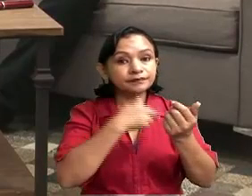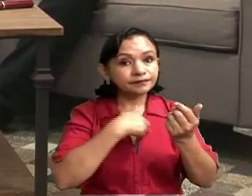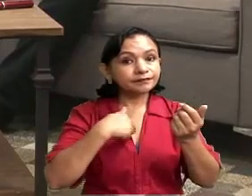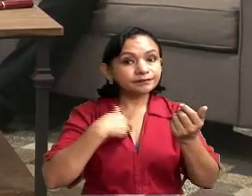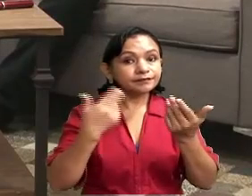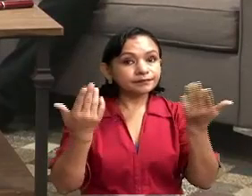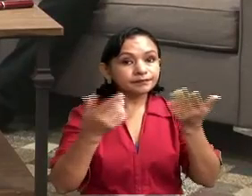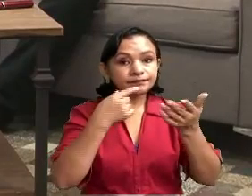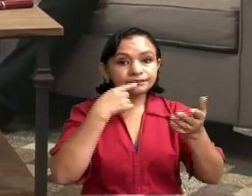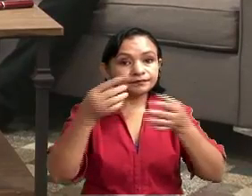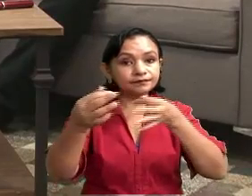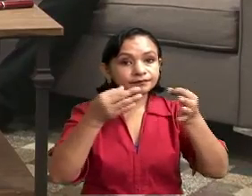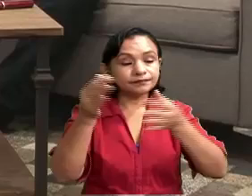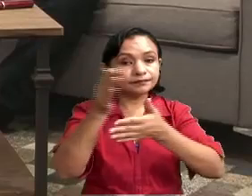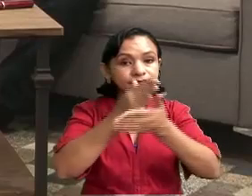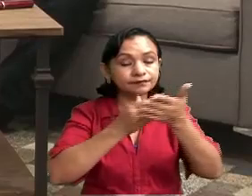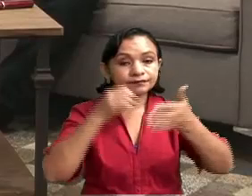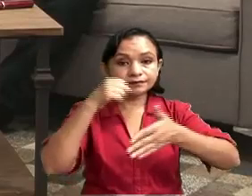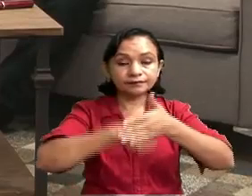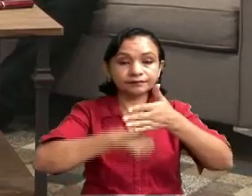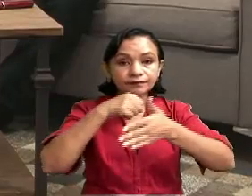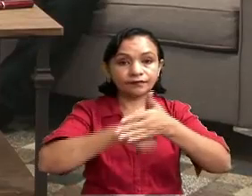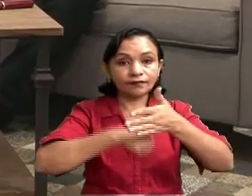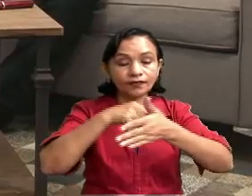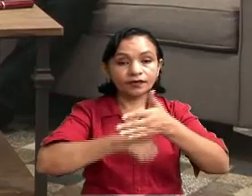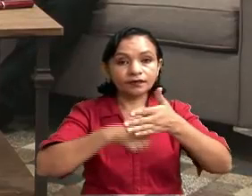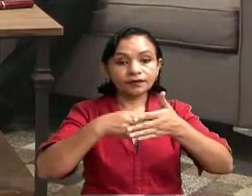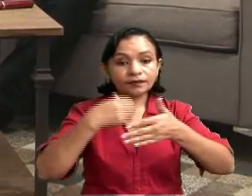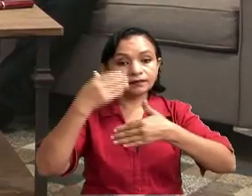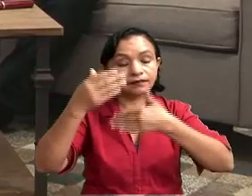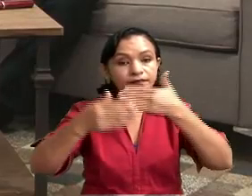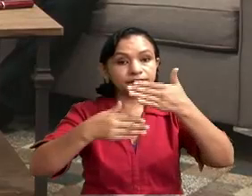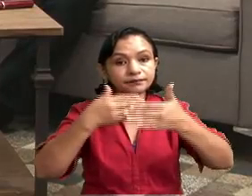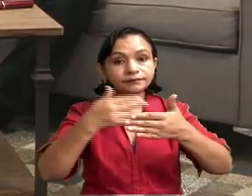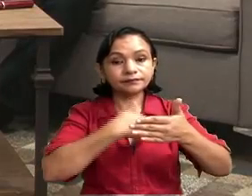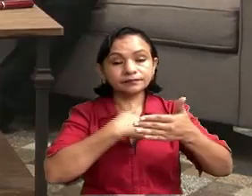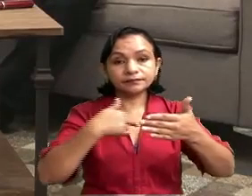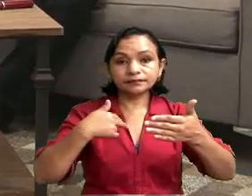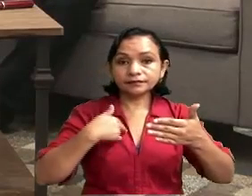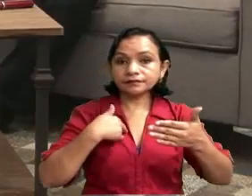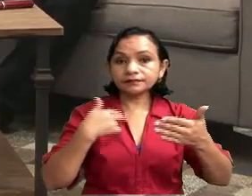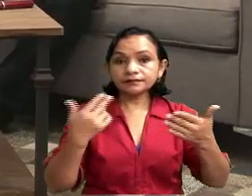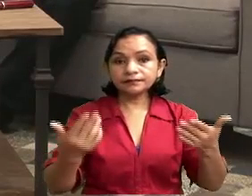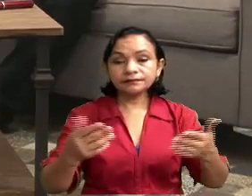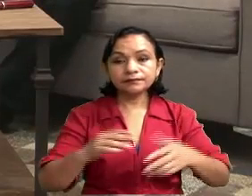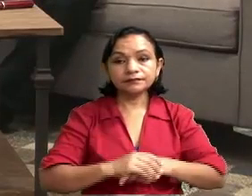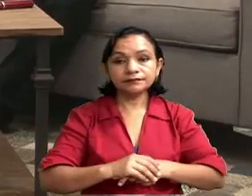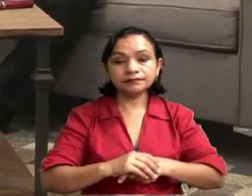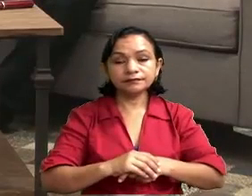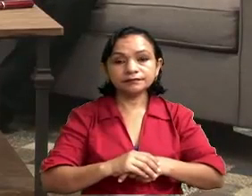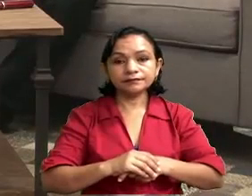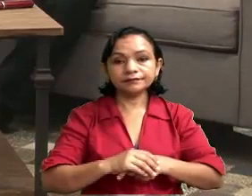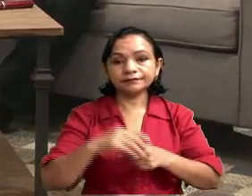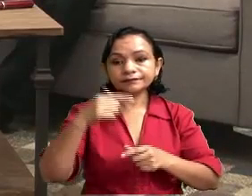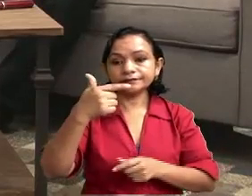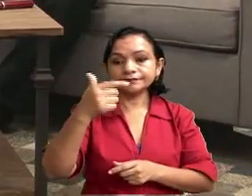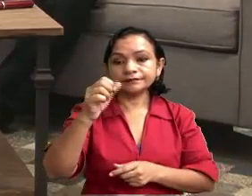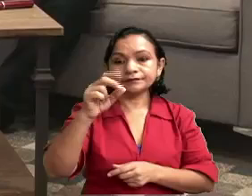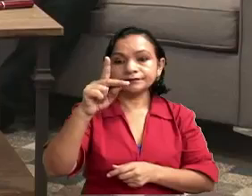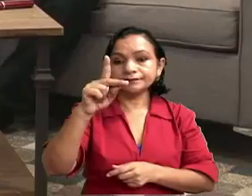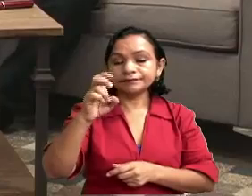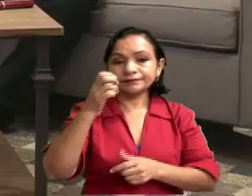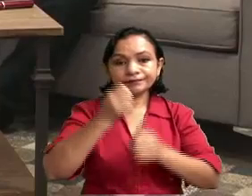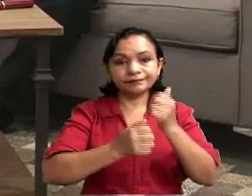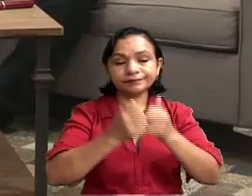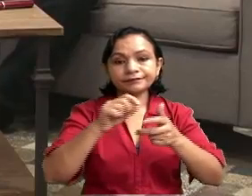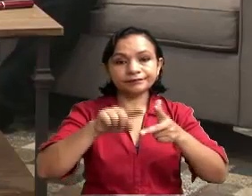Te voy a mencionar algunos de los esfuerzos que hemos venido haciendo desde que ocurrió el golpe fallido hasta